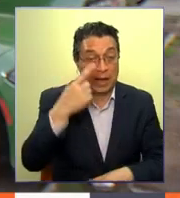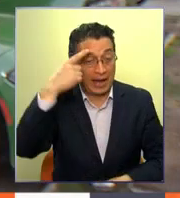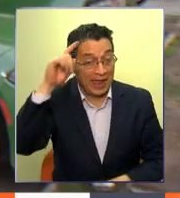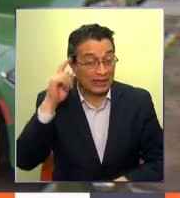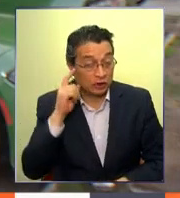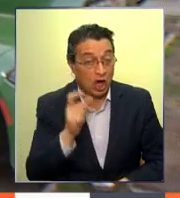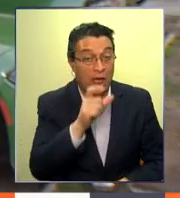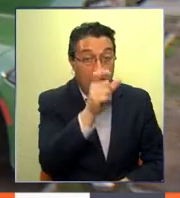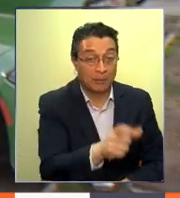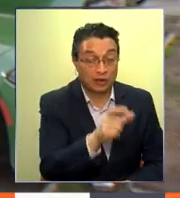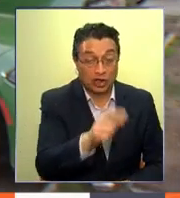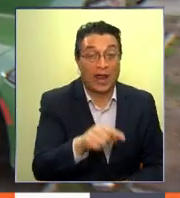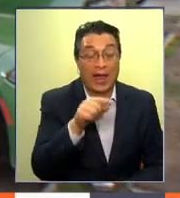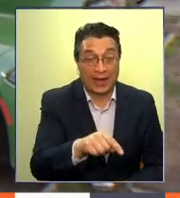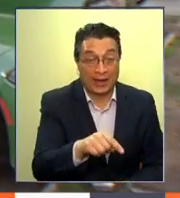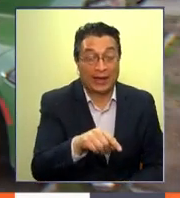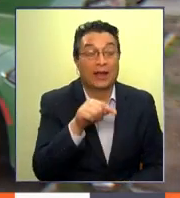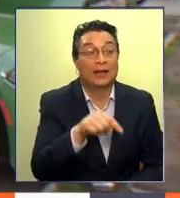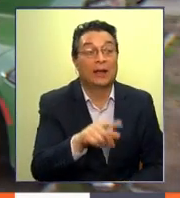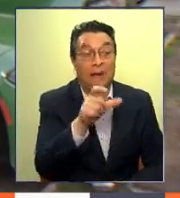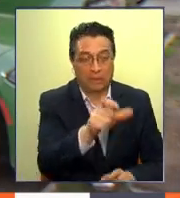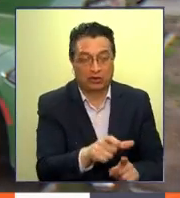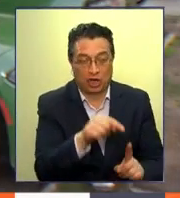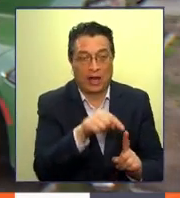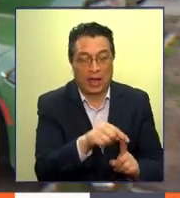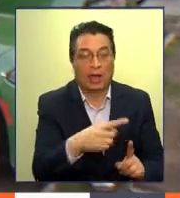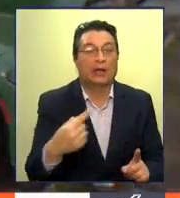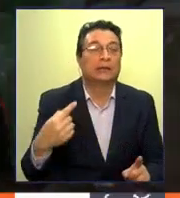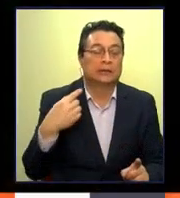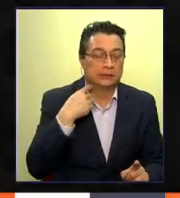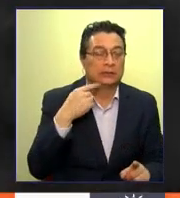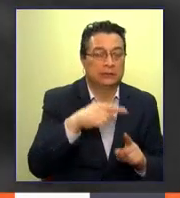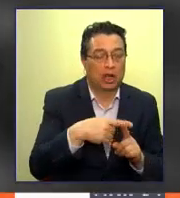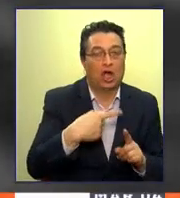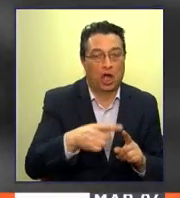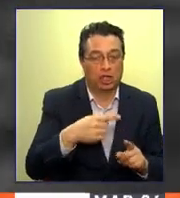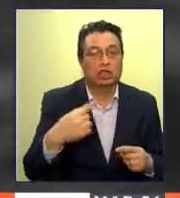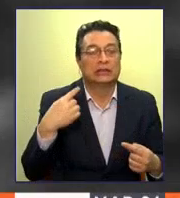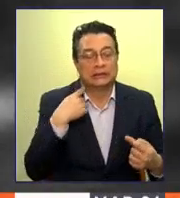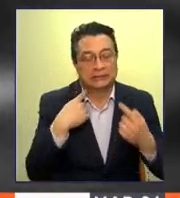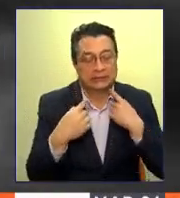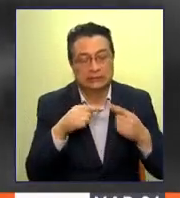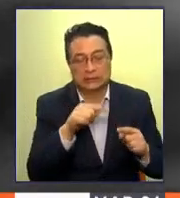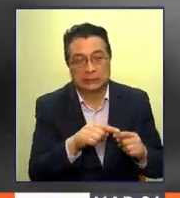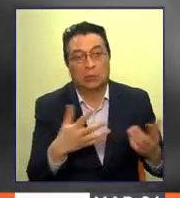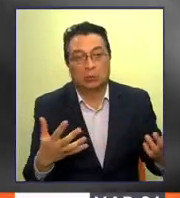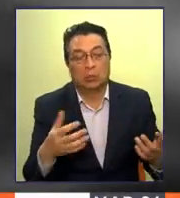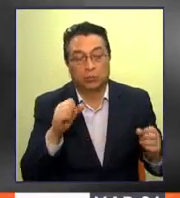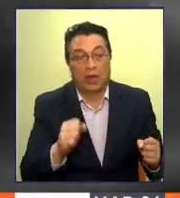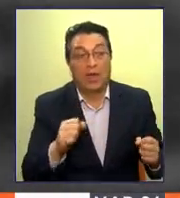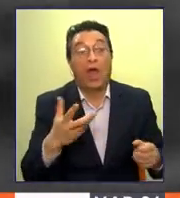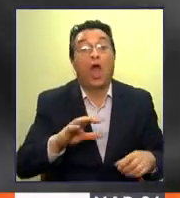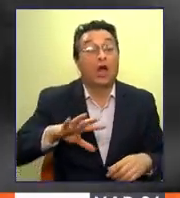personas, es la propia persona la que está incurriendo en otro delito. Tras ser formalizados por robo con